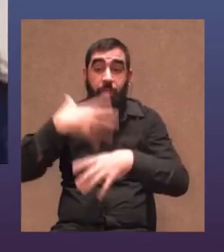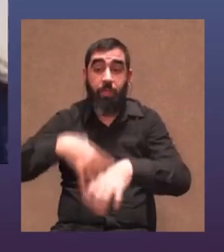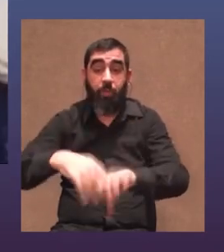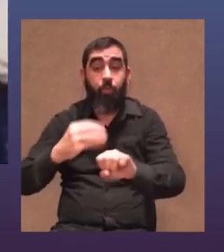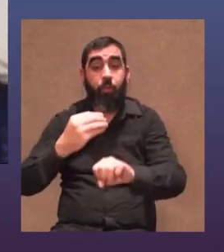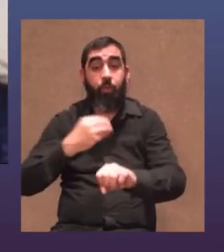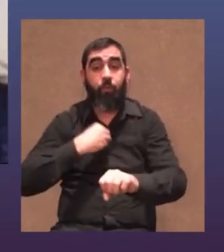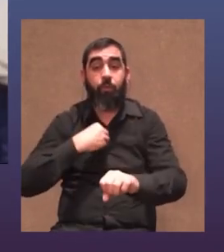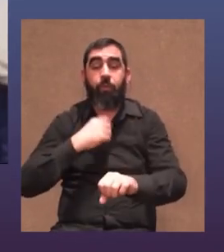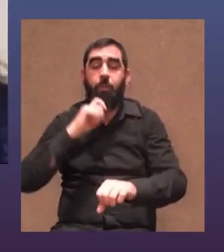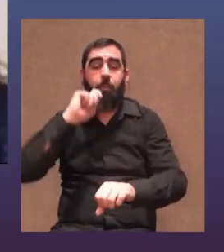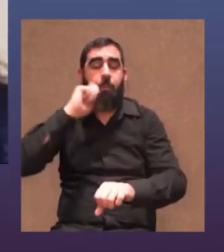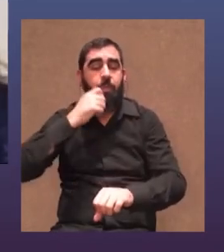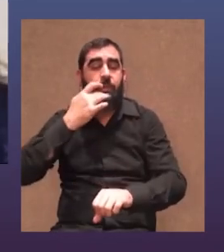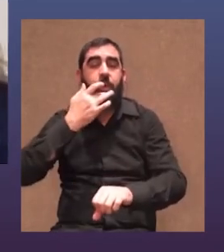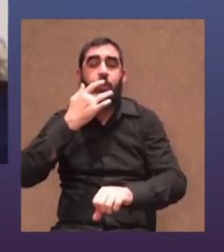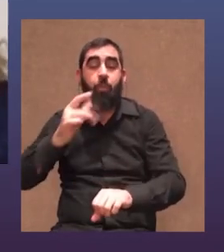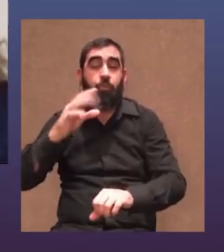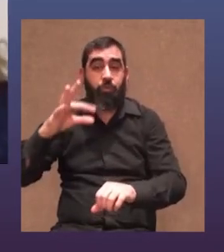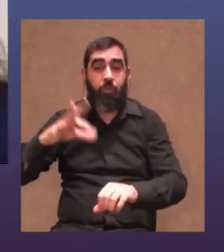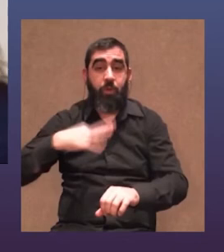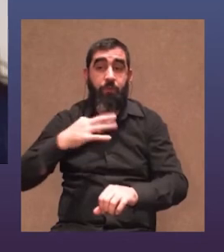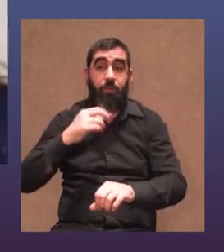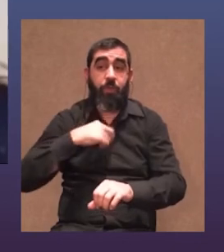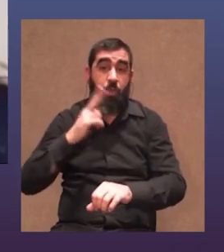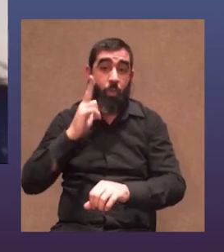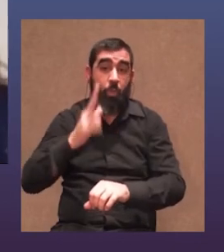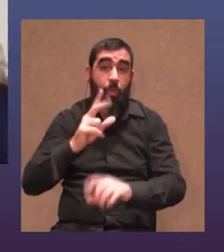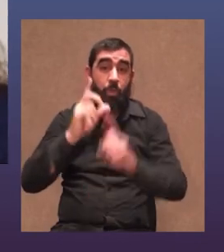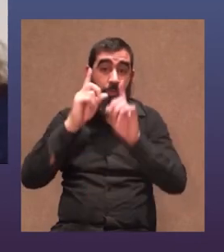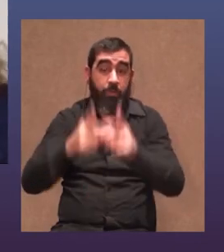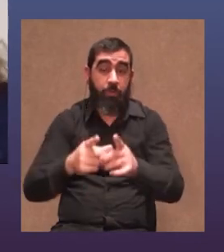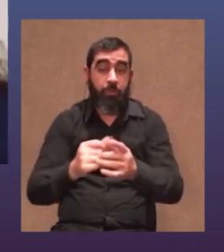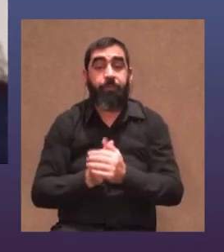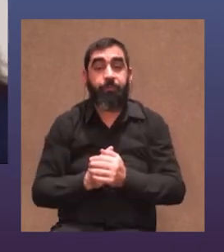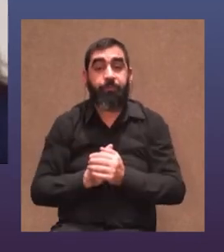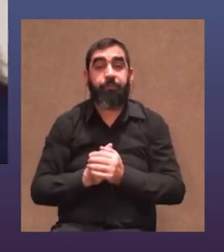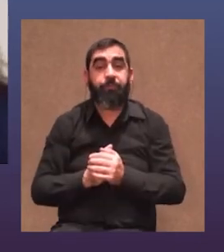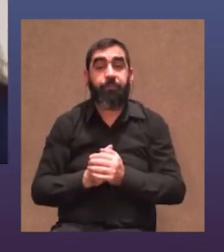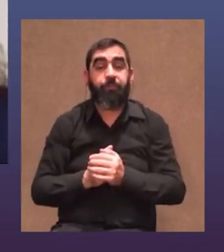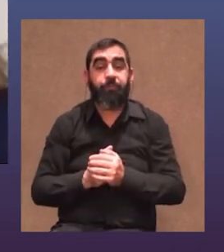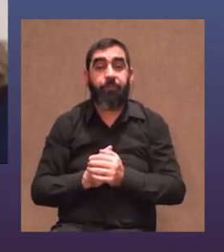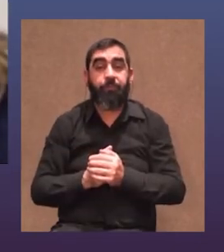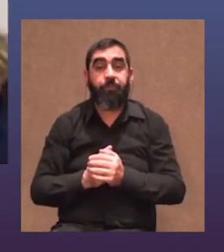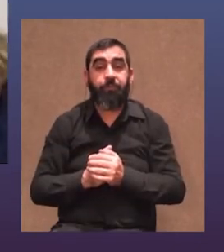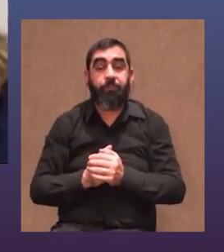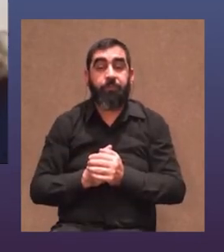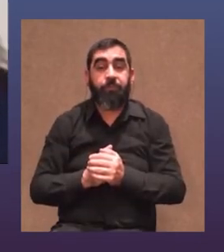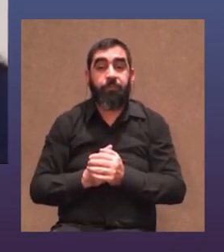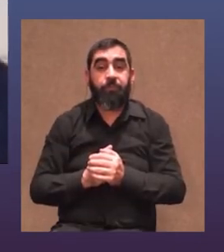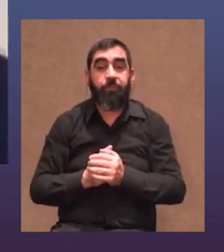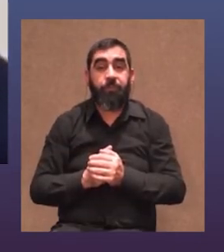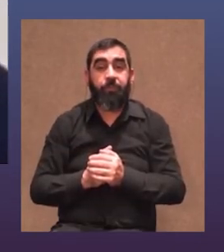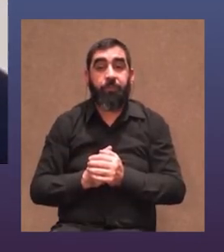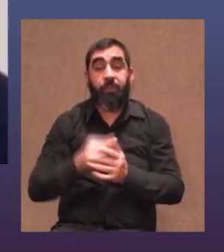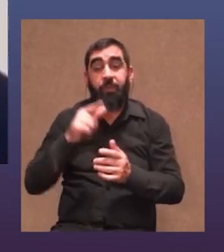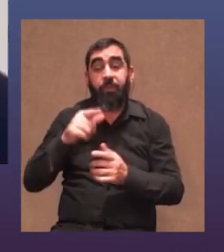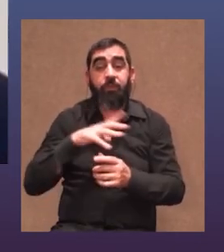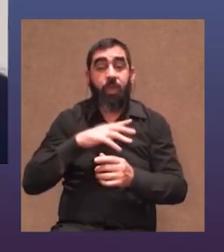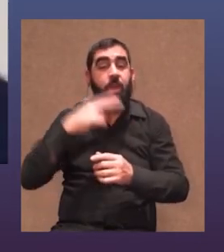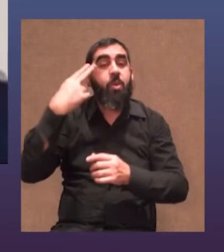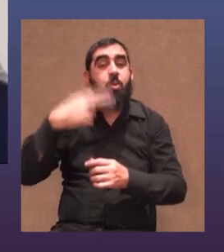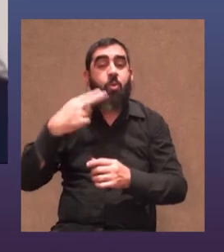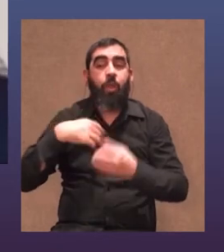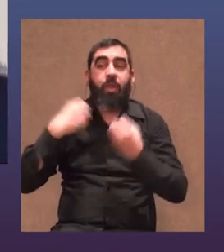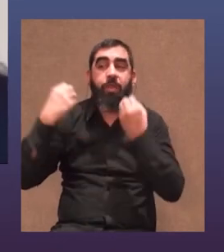humanos que siempre te acompaña y siempre es el mejor compañero, como decía Poli con su piano, ¿no? Es algo que nunca te va a